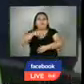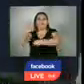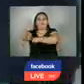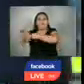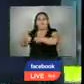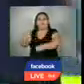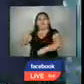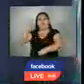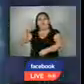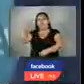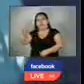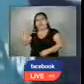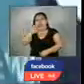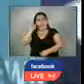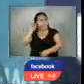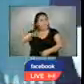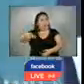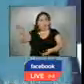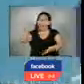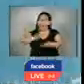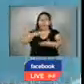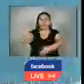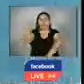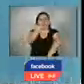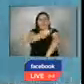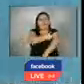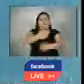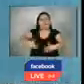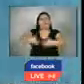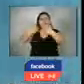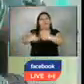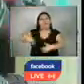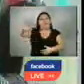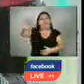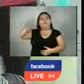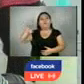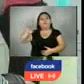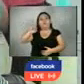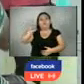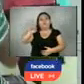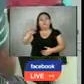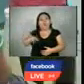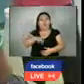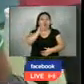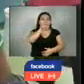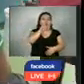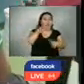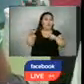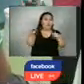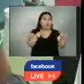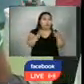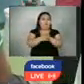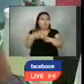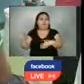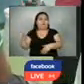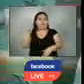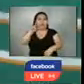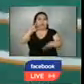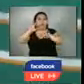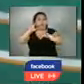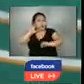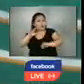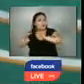verde para la colocación del refuerzo de la vacuna Pfizer-BioNTech en adolescentes de 12 y 15 años. Sin embargo,